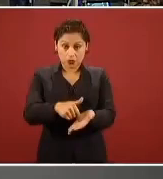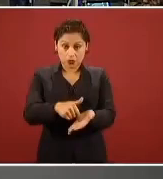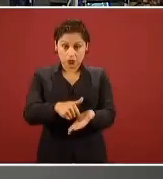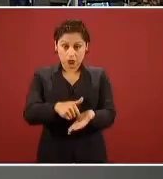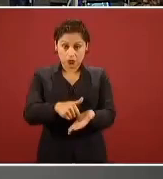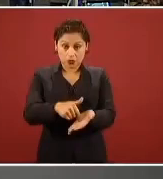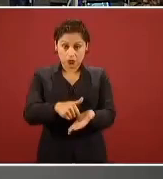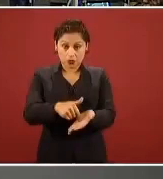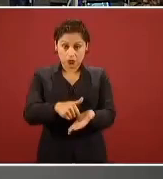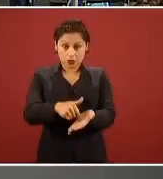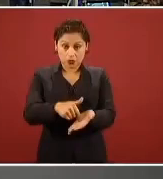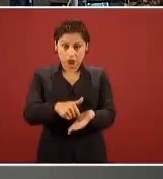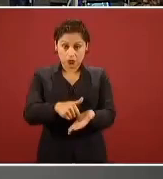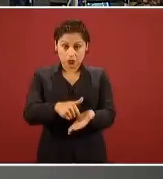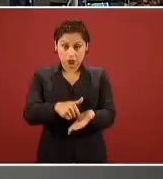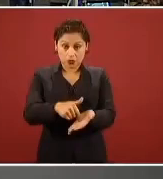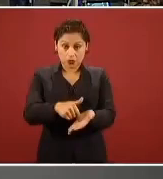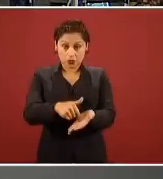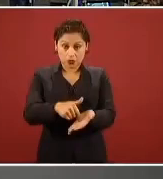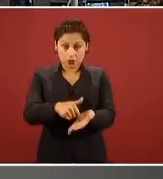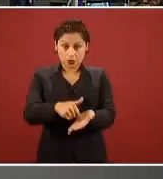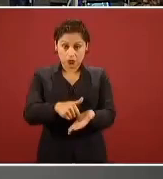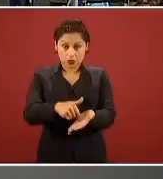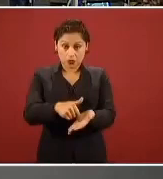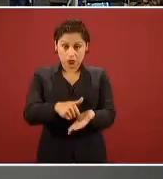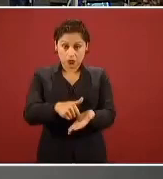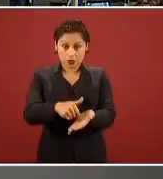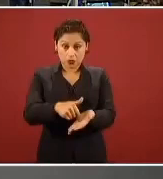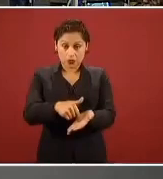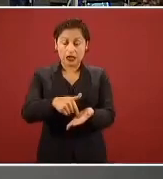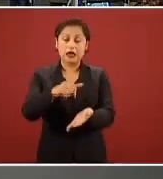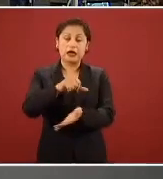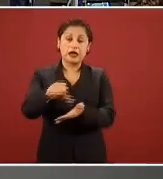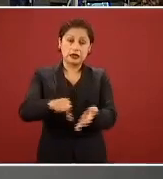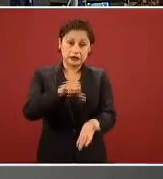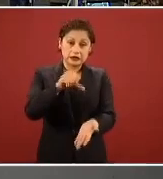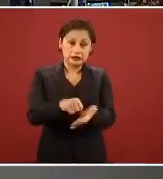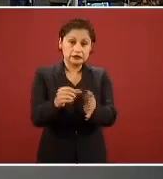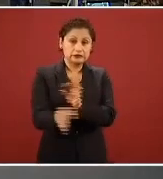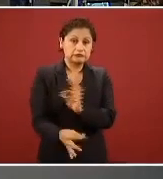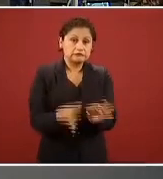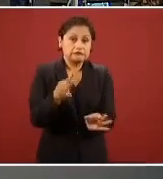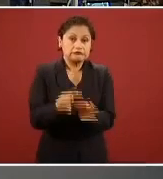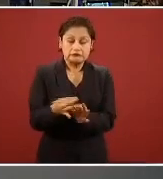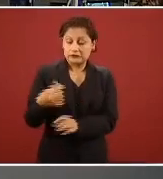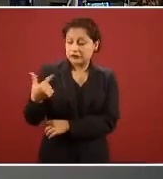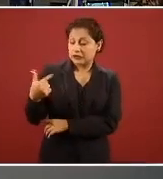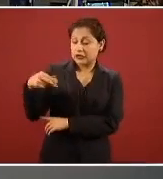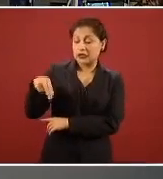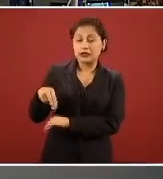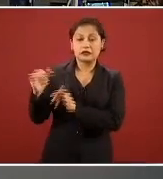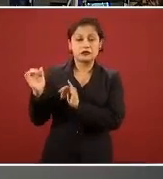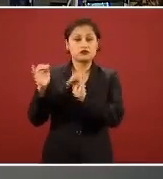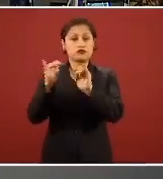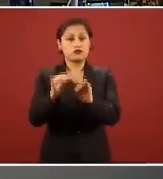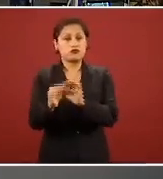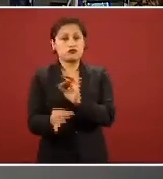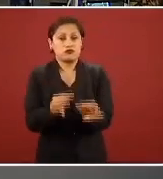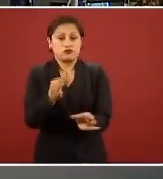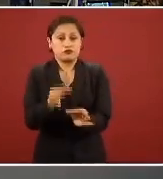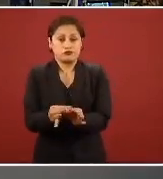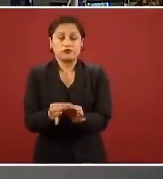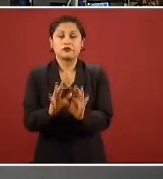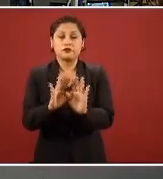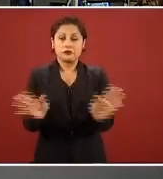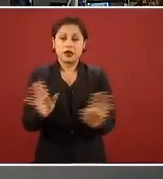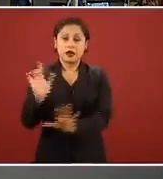the National Guard functioning properly. Hay presupuesto. There is budget designed